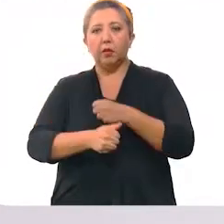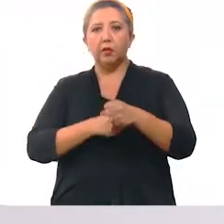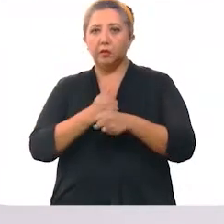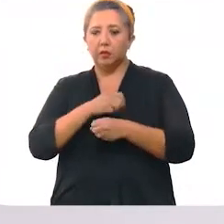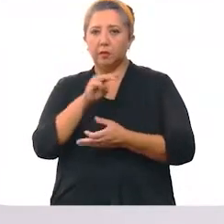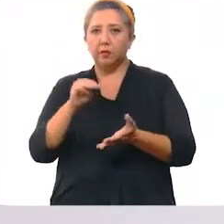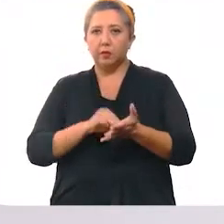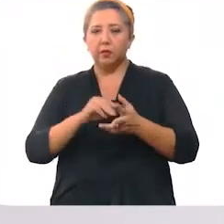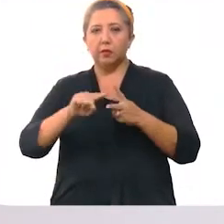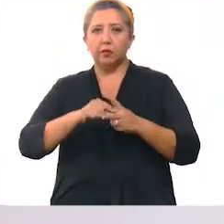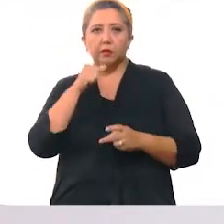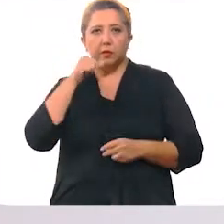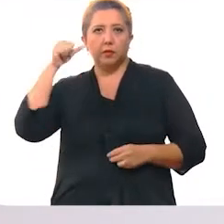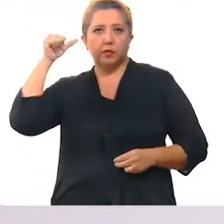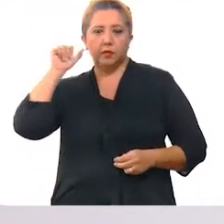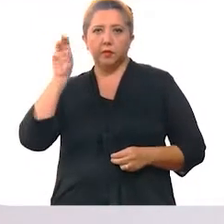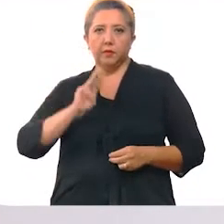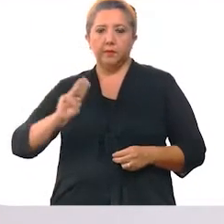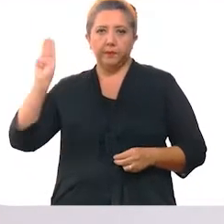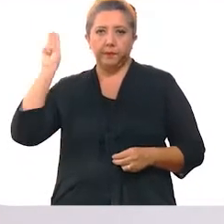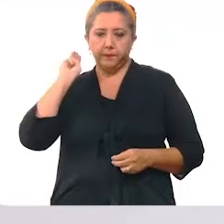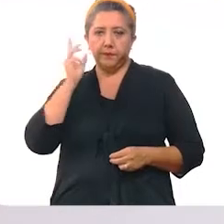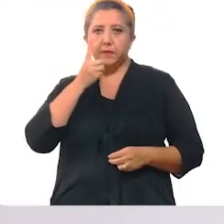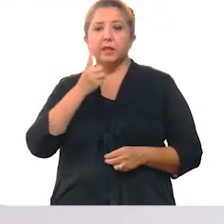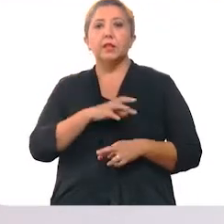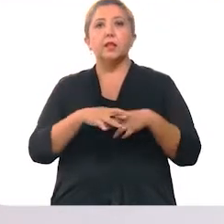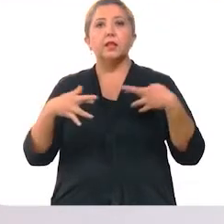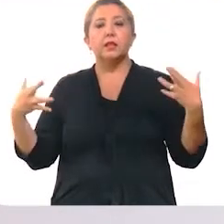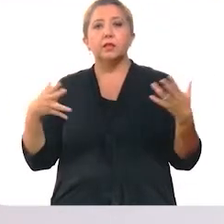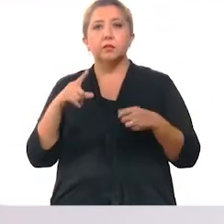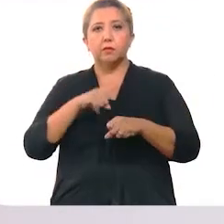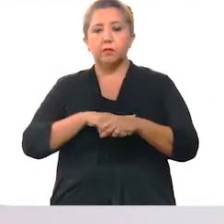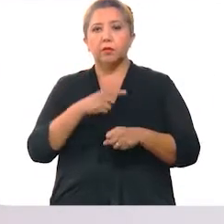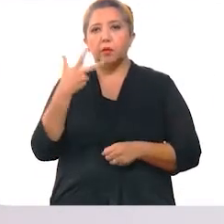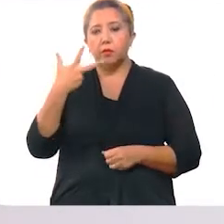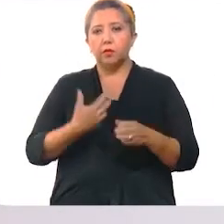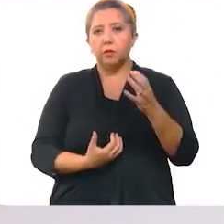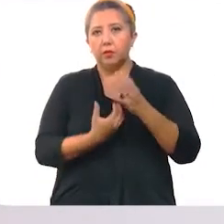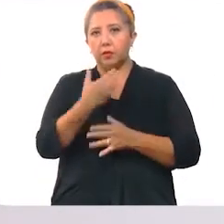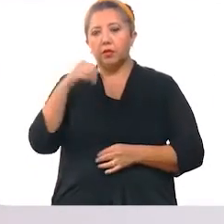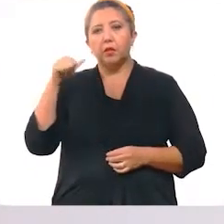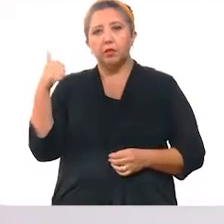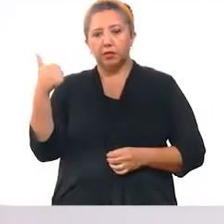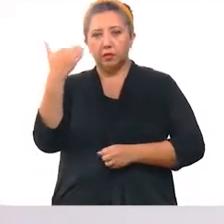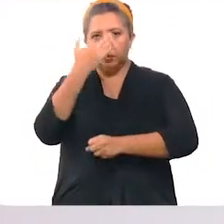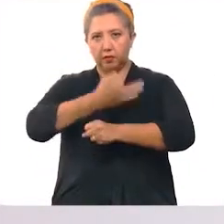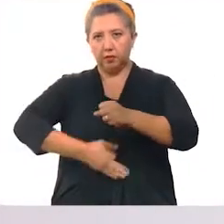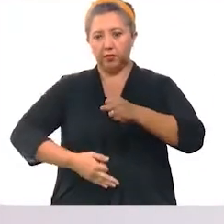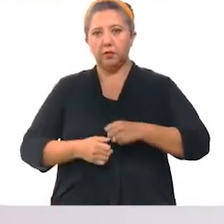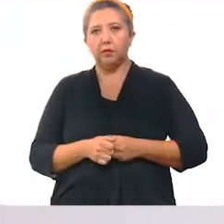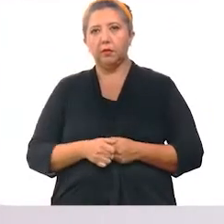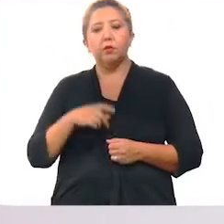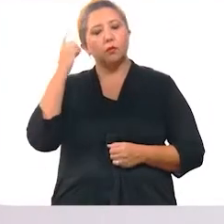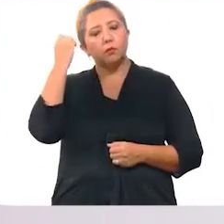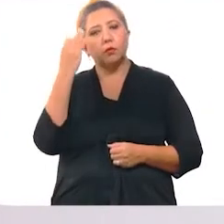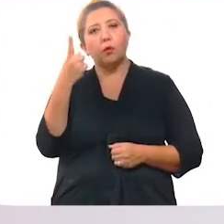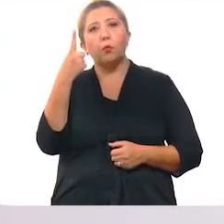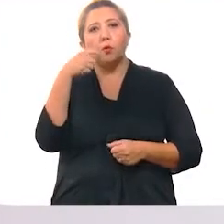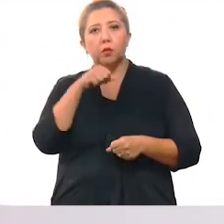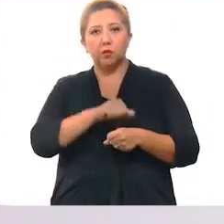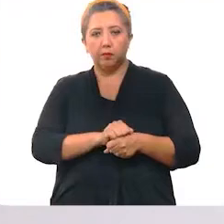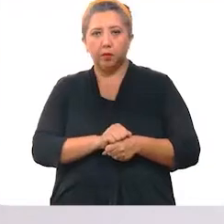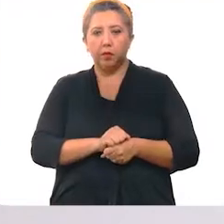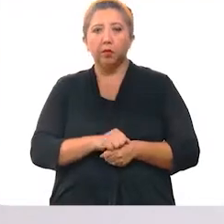Mérida comenzó ayer miércoles. La vacunación se lleva a cabo en un horario de 8 de la mañana a 6 de la tarde y durará una